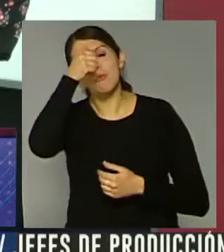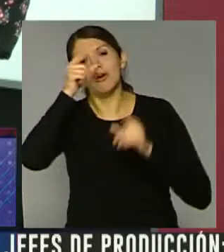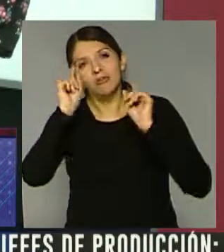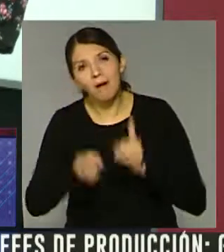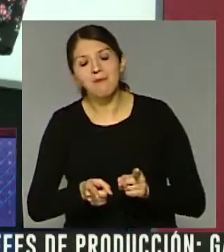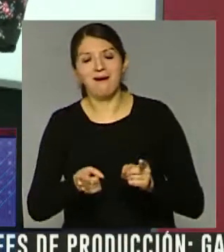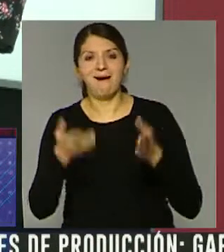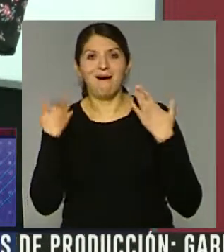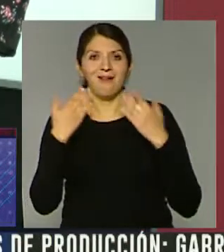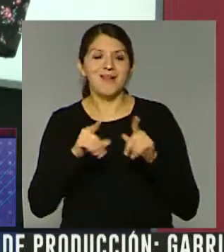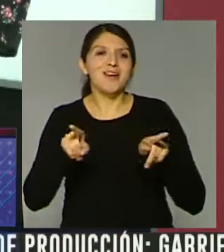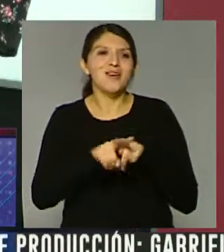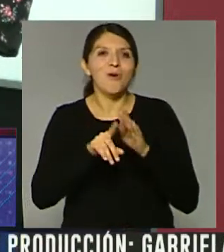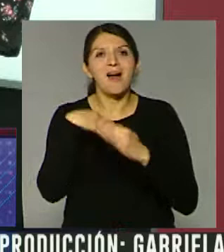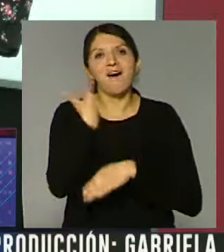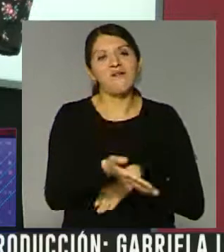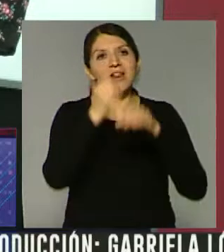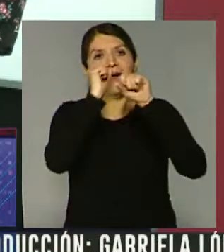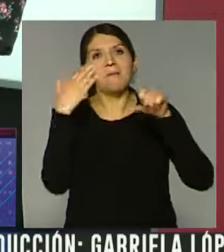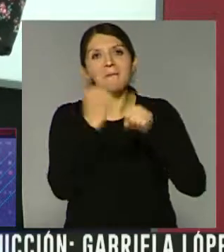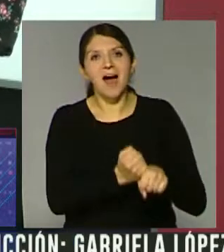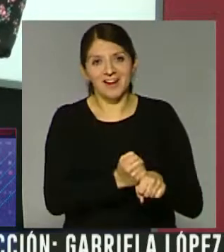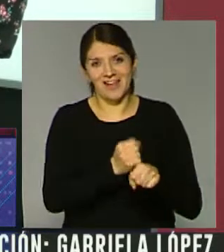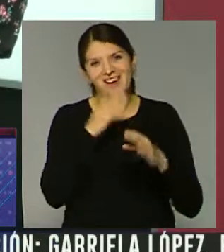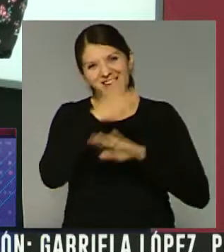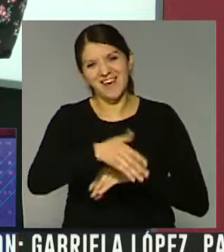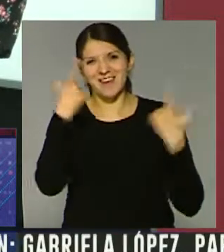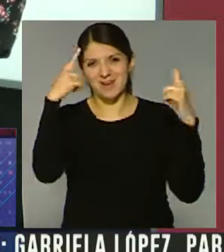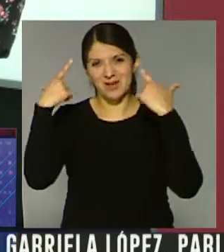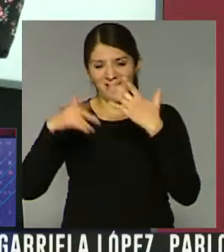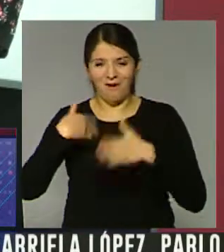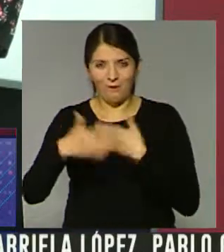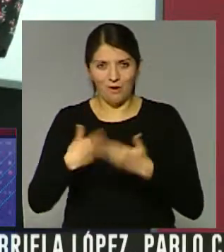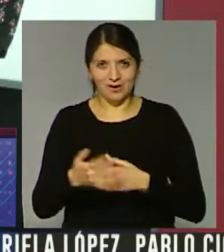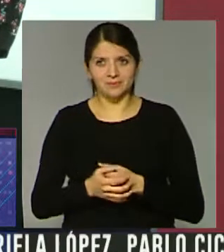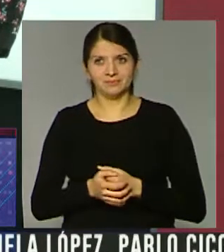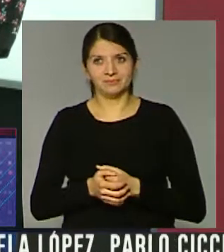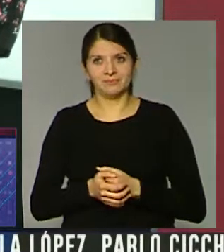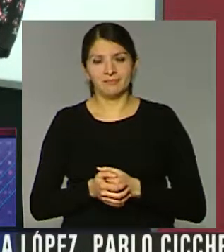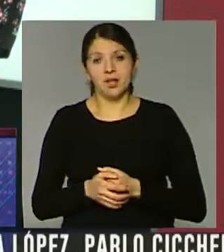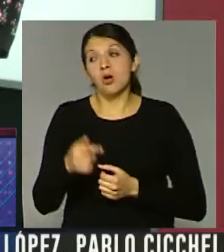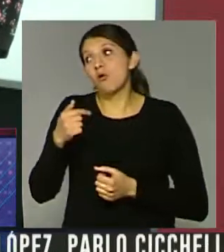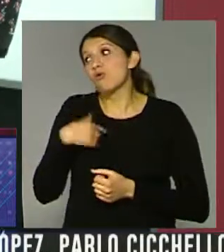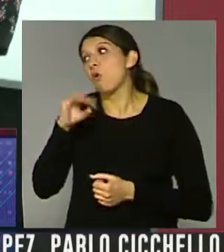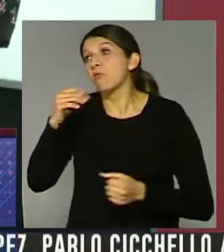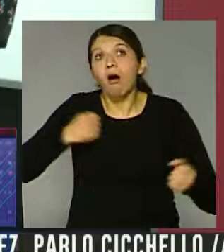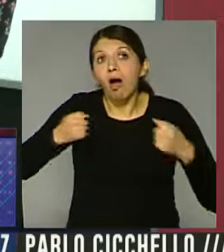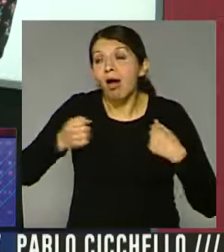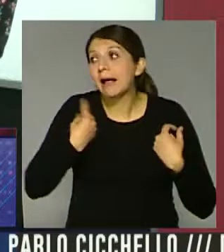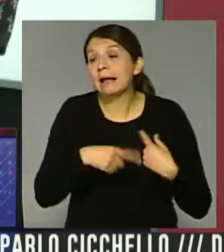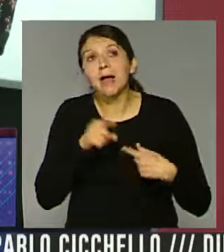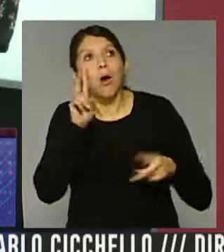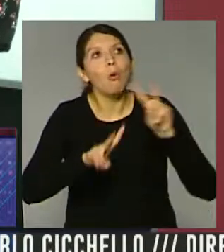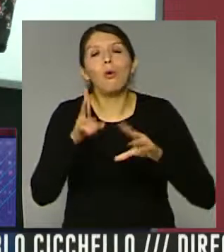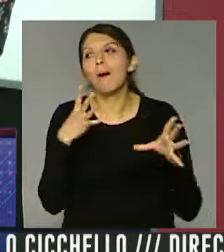jugar al pádel con Mabel Toledo, nuestra compañera que le encanta ese deporte. ¿Qué a le parece? Correr el micro, es lo único que puedo correr, nada más. Bueno, tenemos